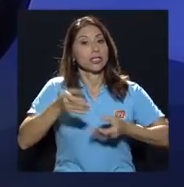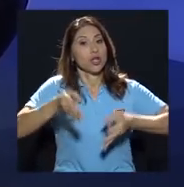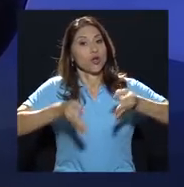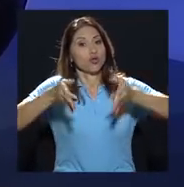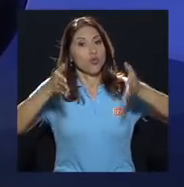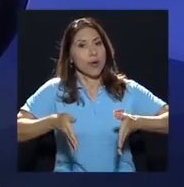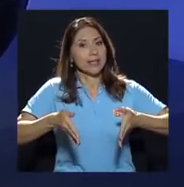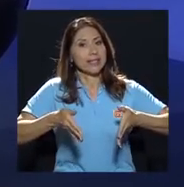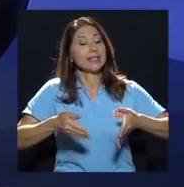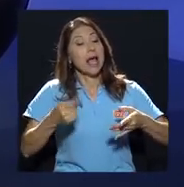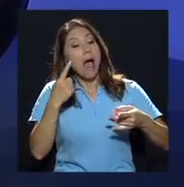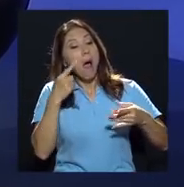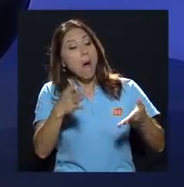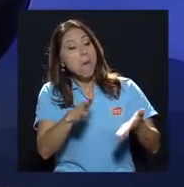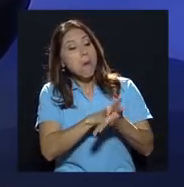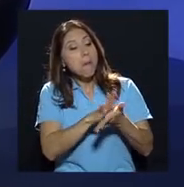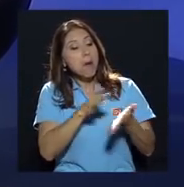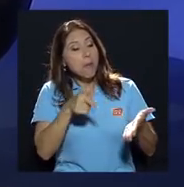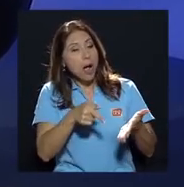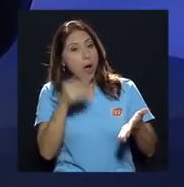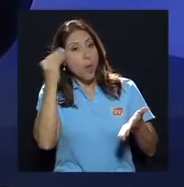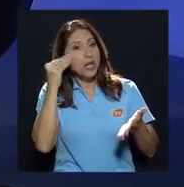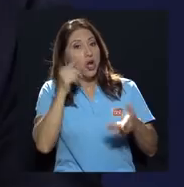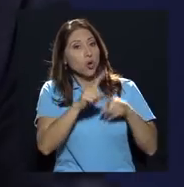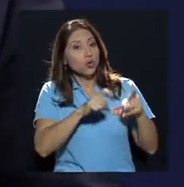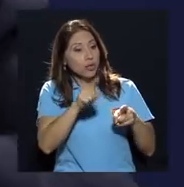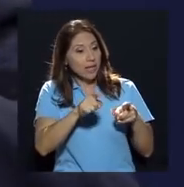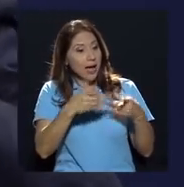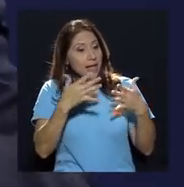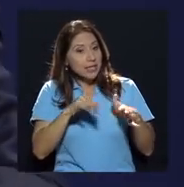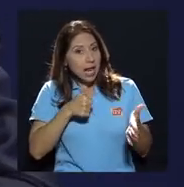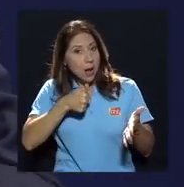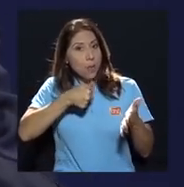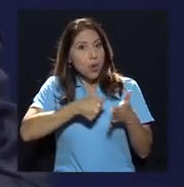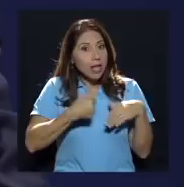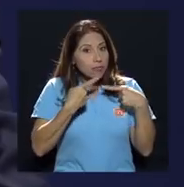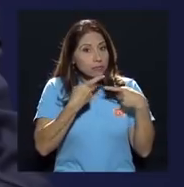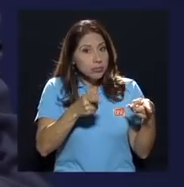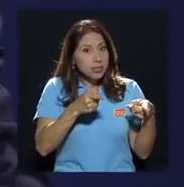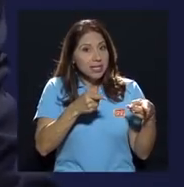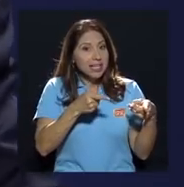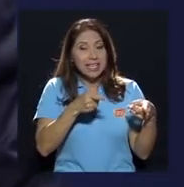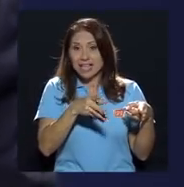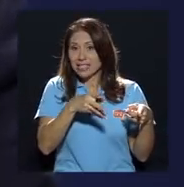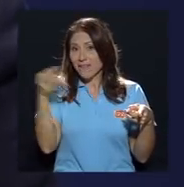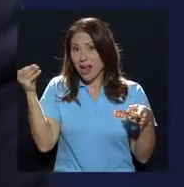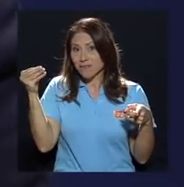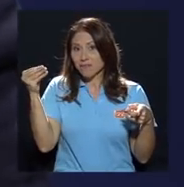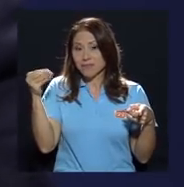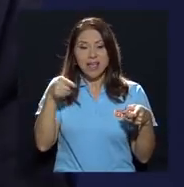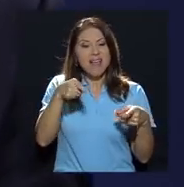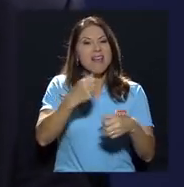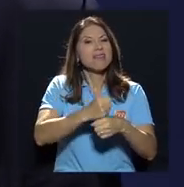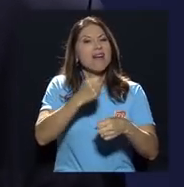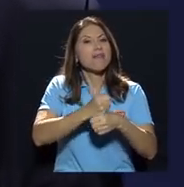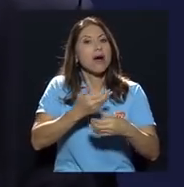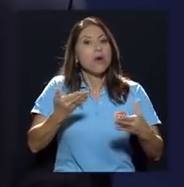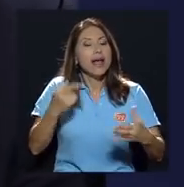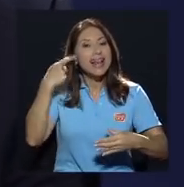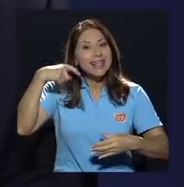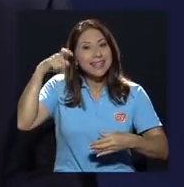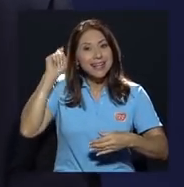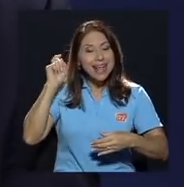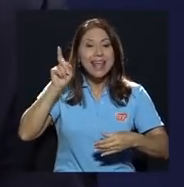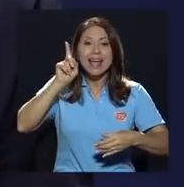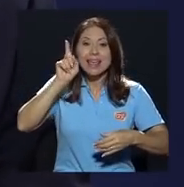vienen votan en este caso no opinión consultiva llevar el trabajo le queda a la secretaria que tiene que ir